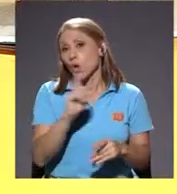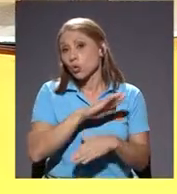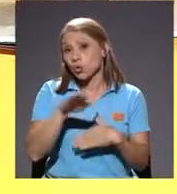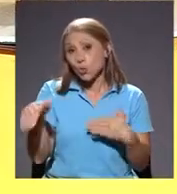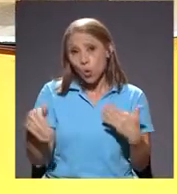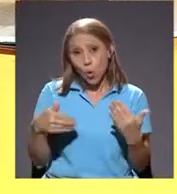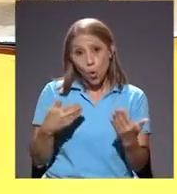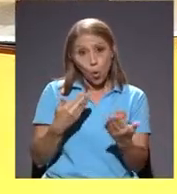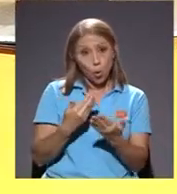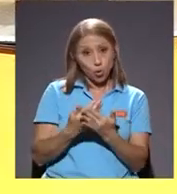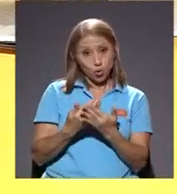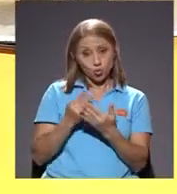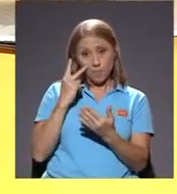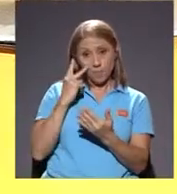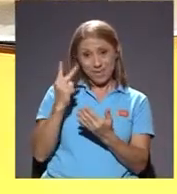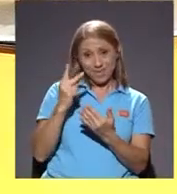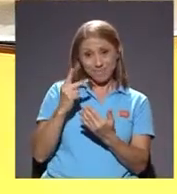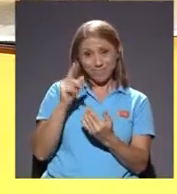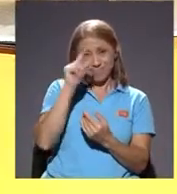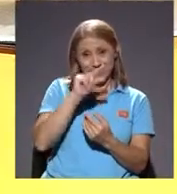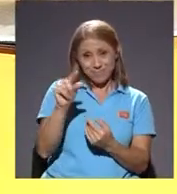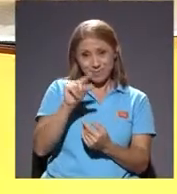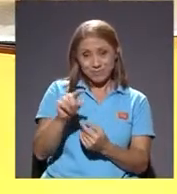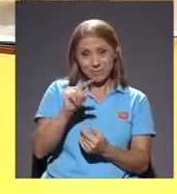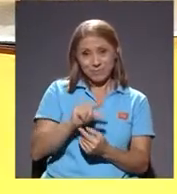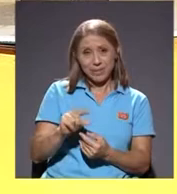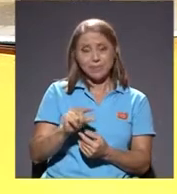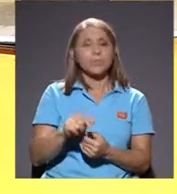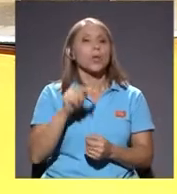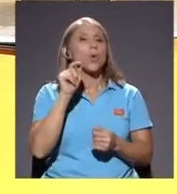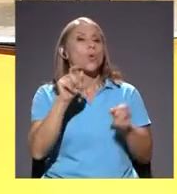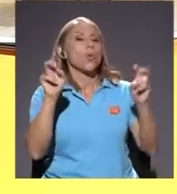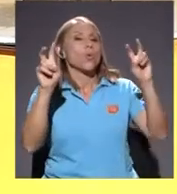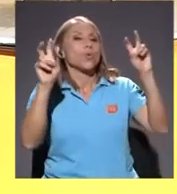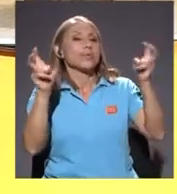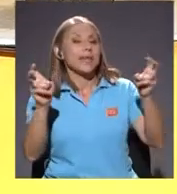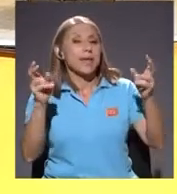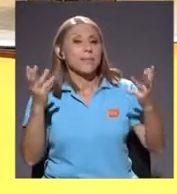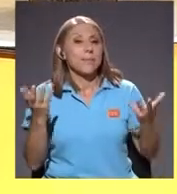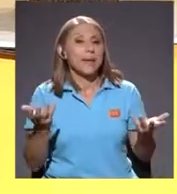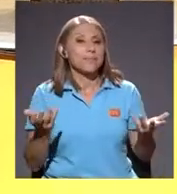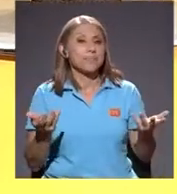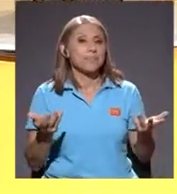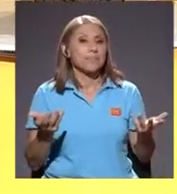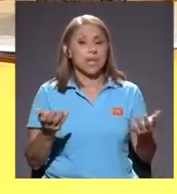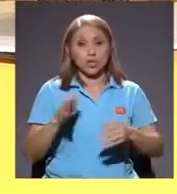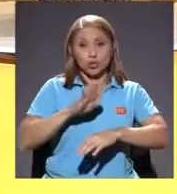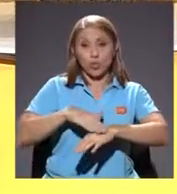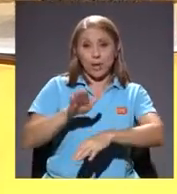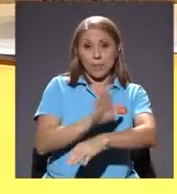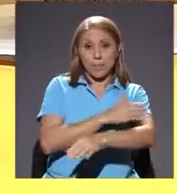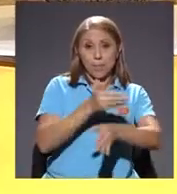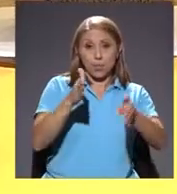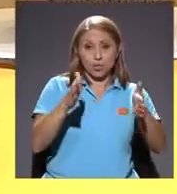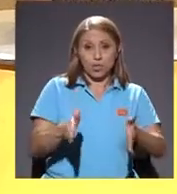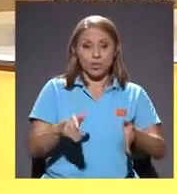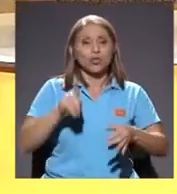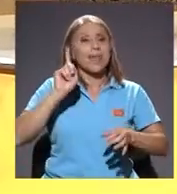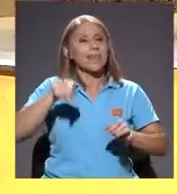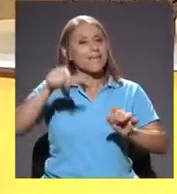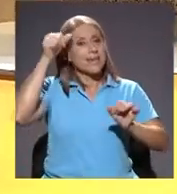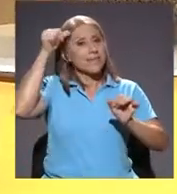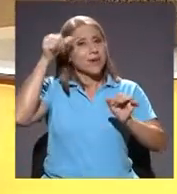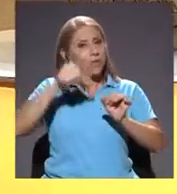eso uno de los temas es en este aspecto de los músicos hay que recordar que el